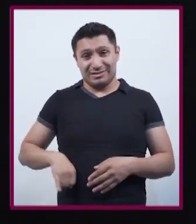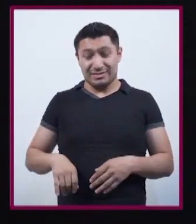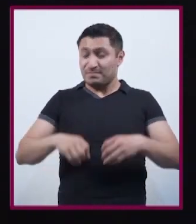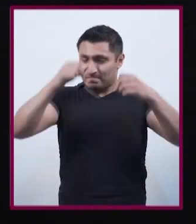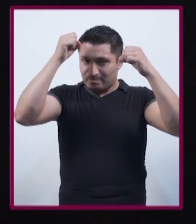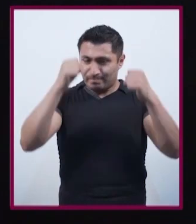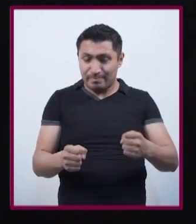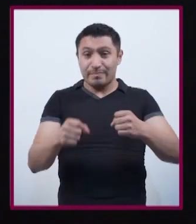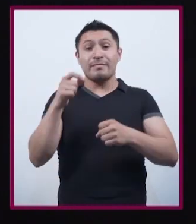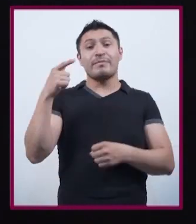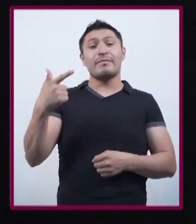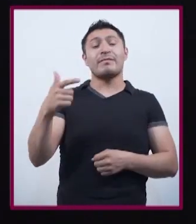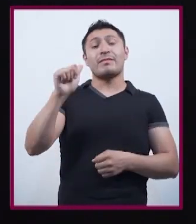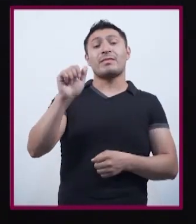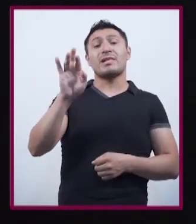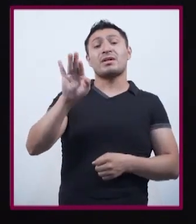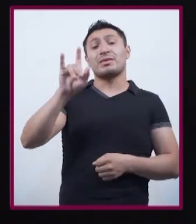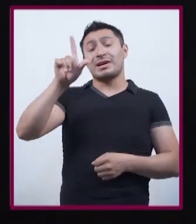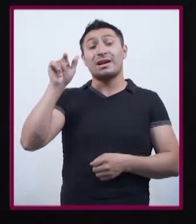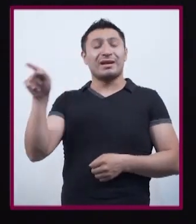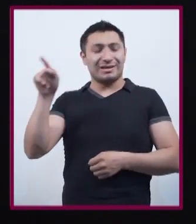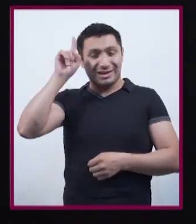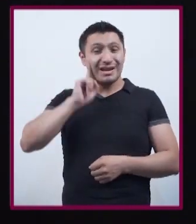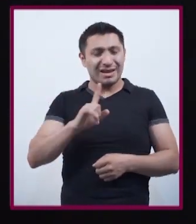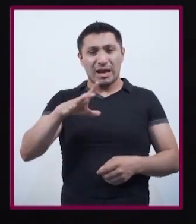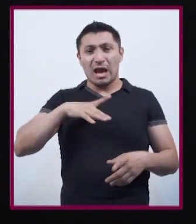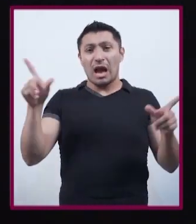¿Qué te pareció el fragmento? ¿Te dieron ganas de leerla?